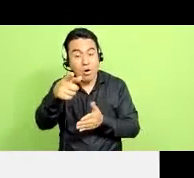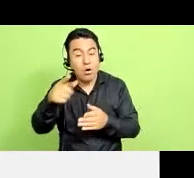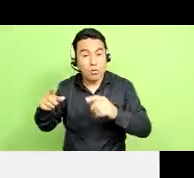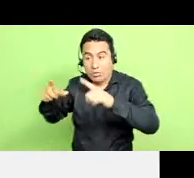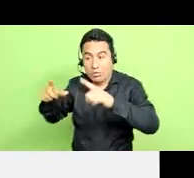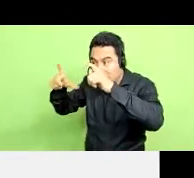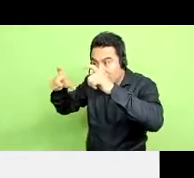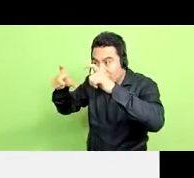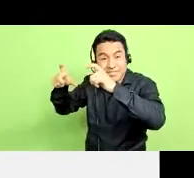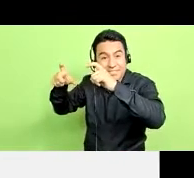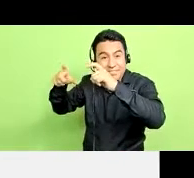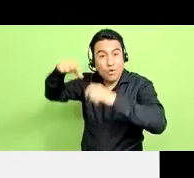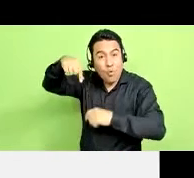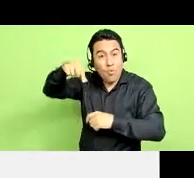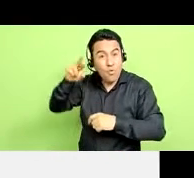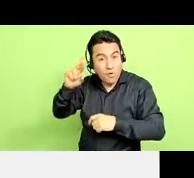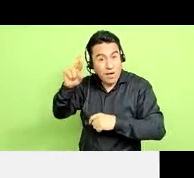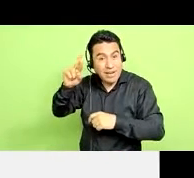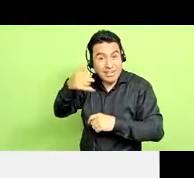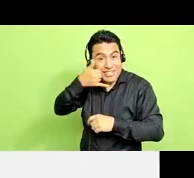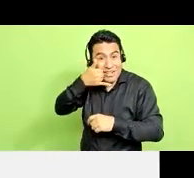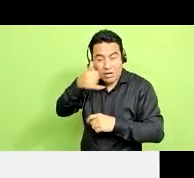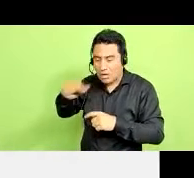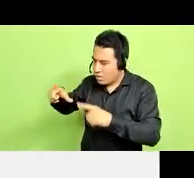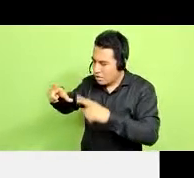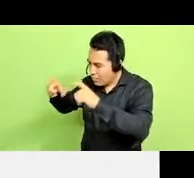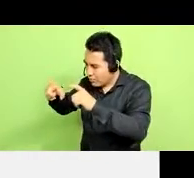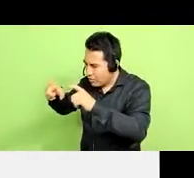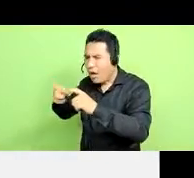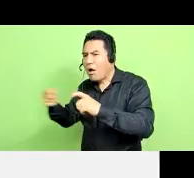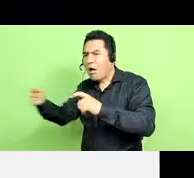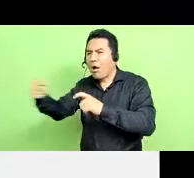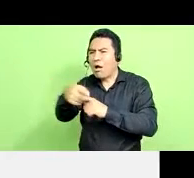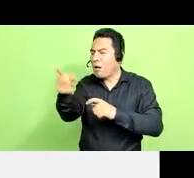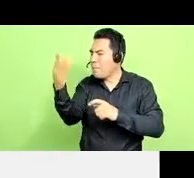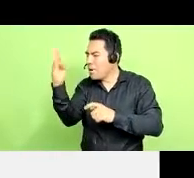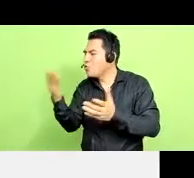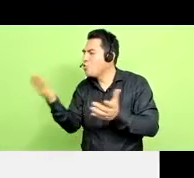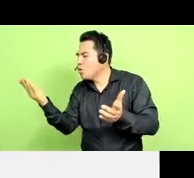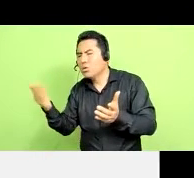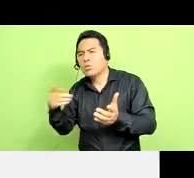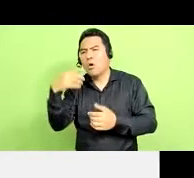otros elementos que va a permitir la seguridad y orientar e informar